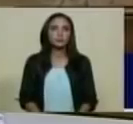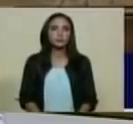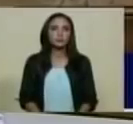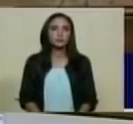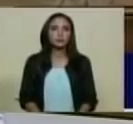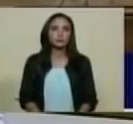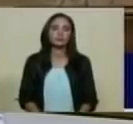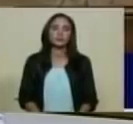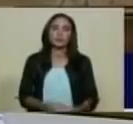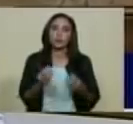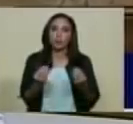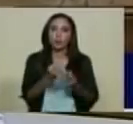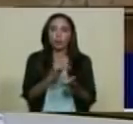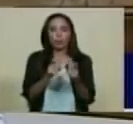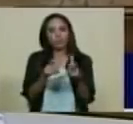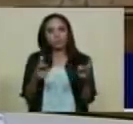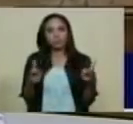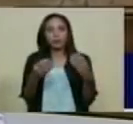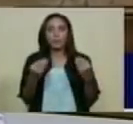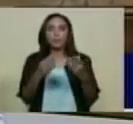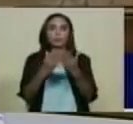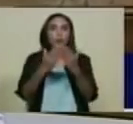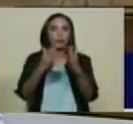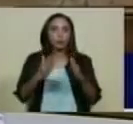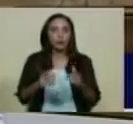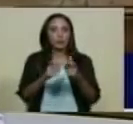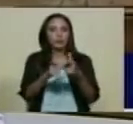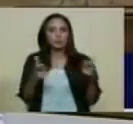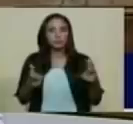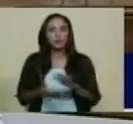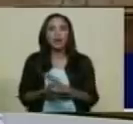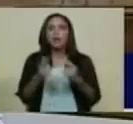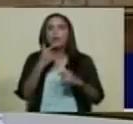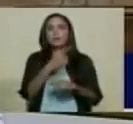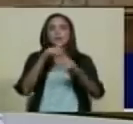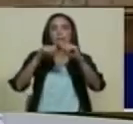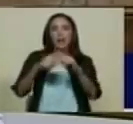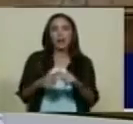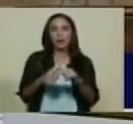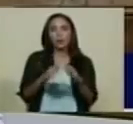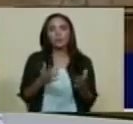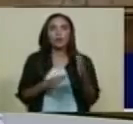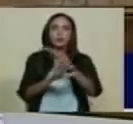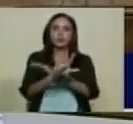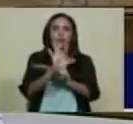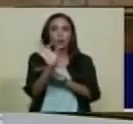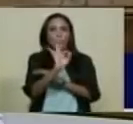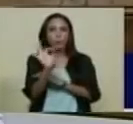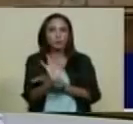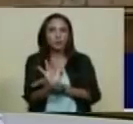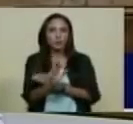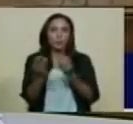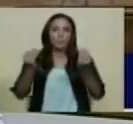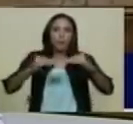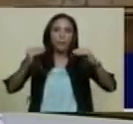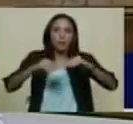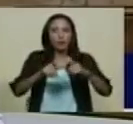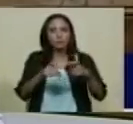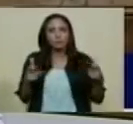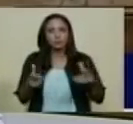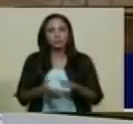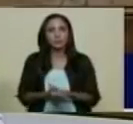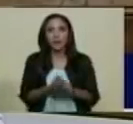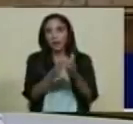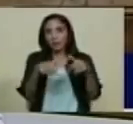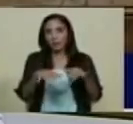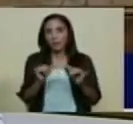de la matrícula escolar, de los estudiantes. Cuando habla de matrícula, 5% de más estudiantes este periodo